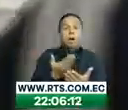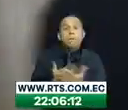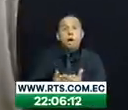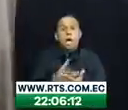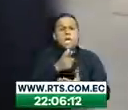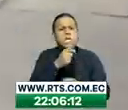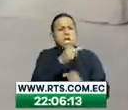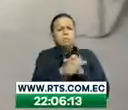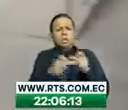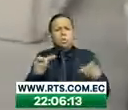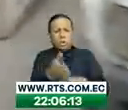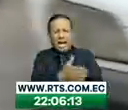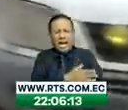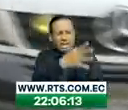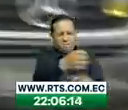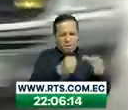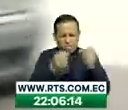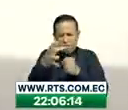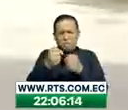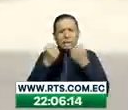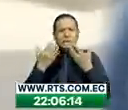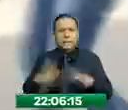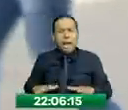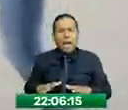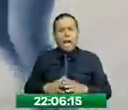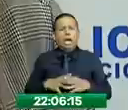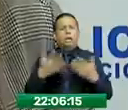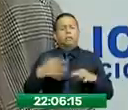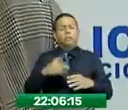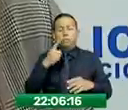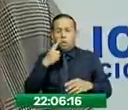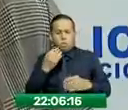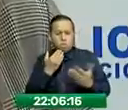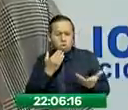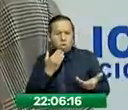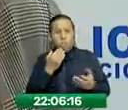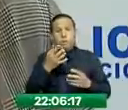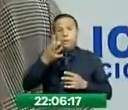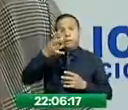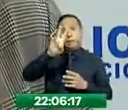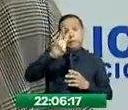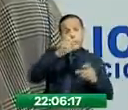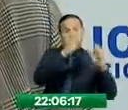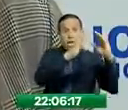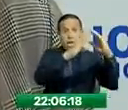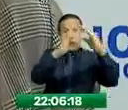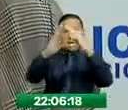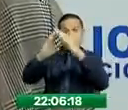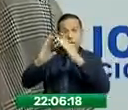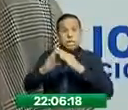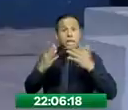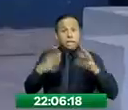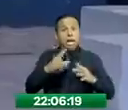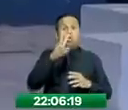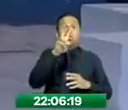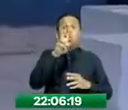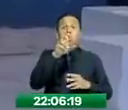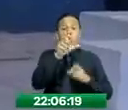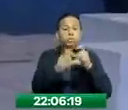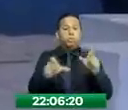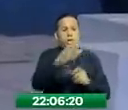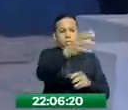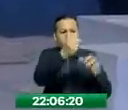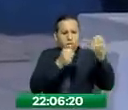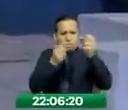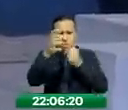quienes fueron aprehendidos durante ese amanecer de los 17 domicilios al 12 ciudadanos detenidos por el cual